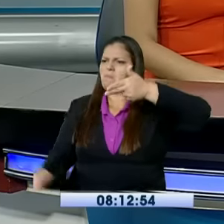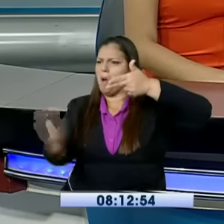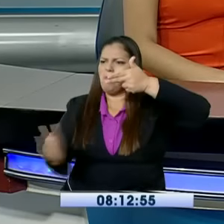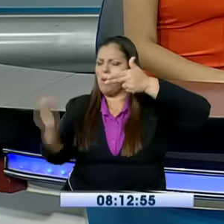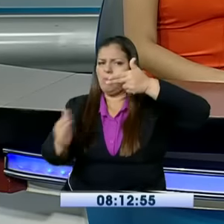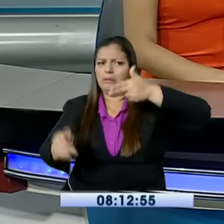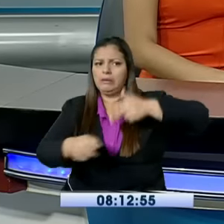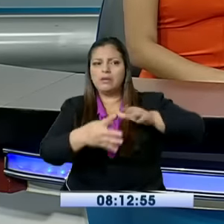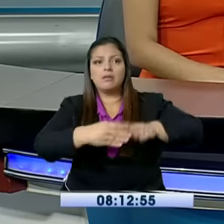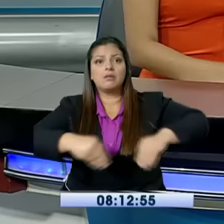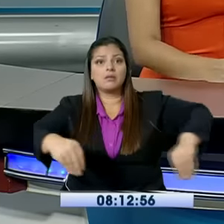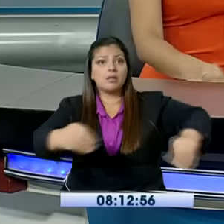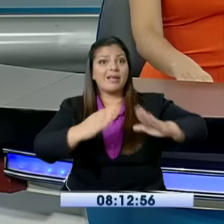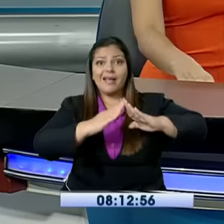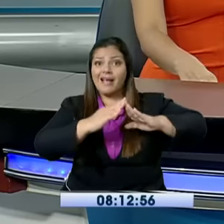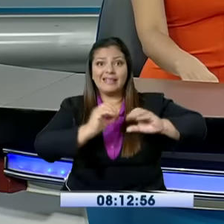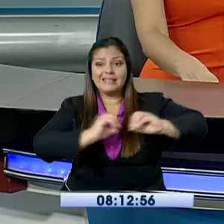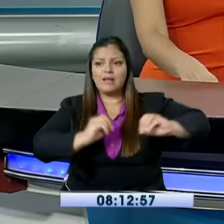abandonado.